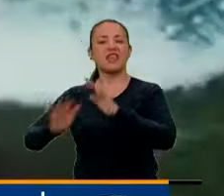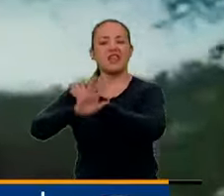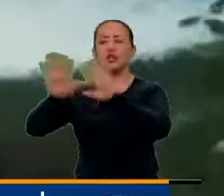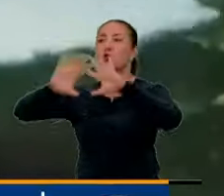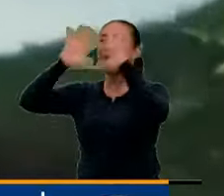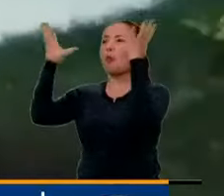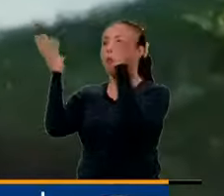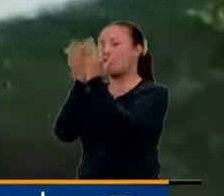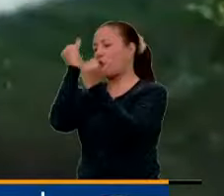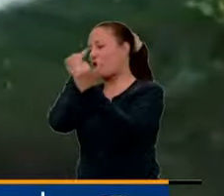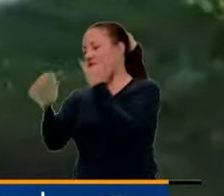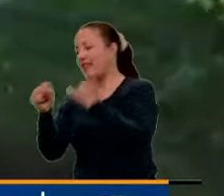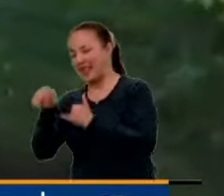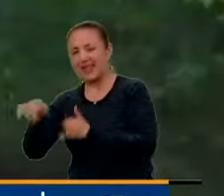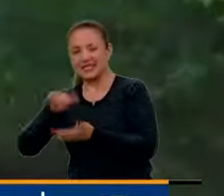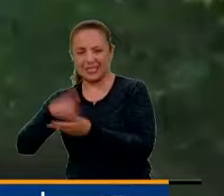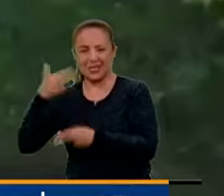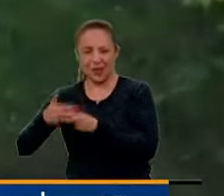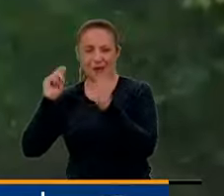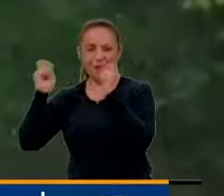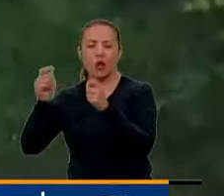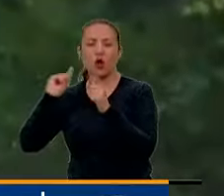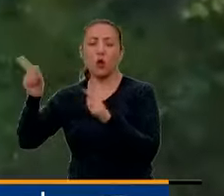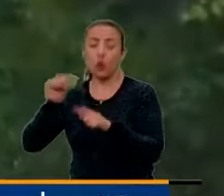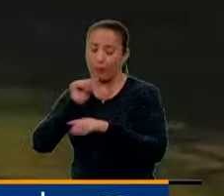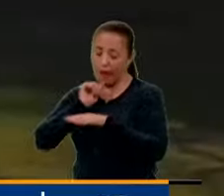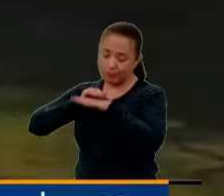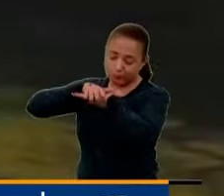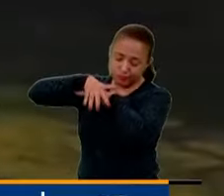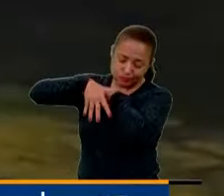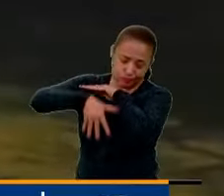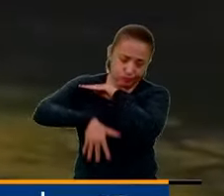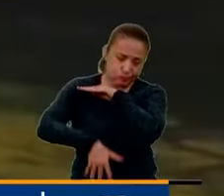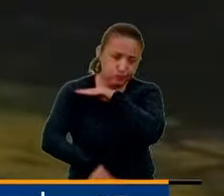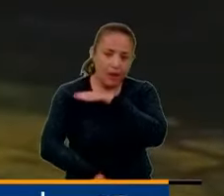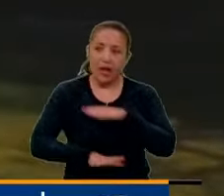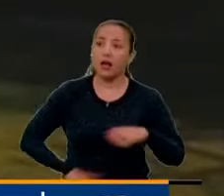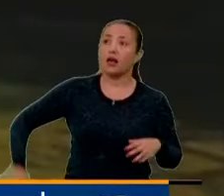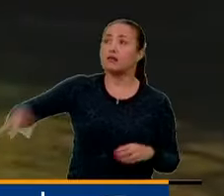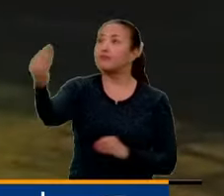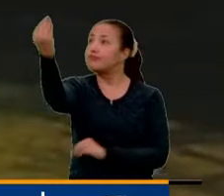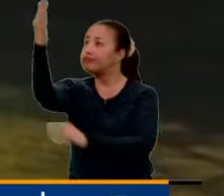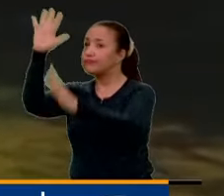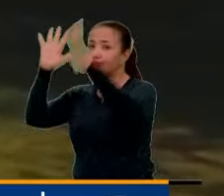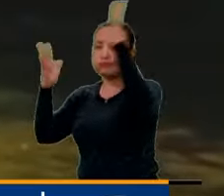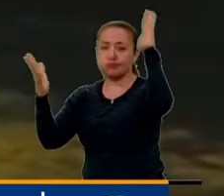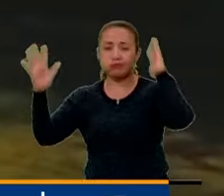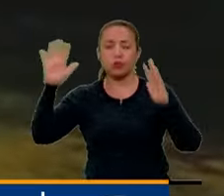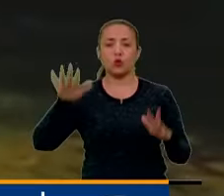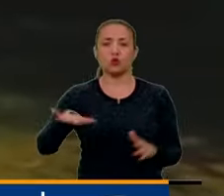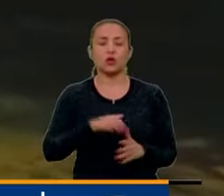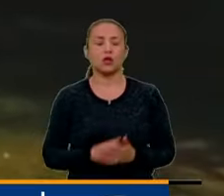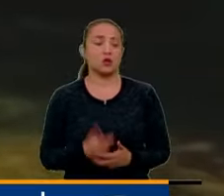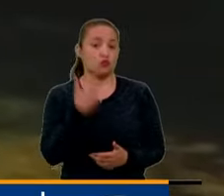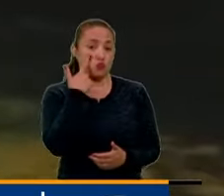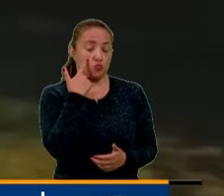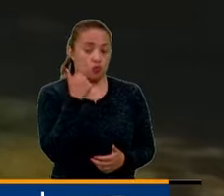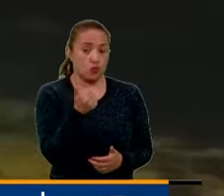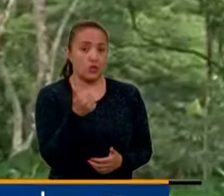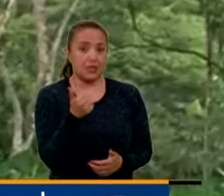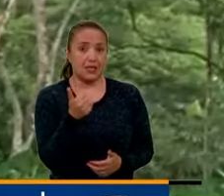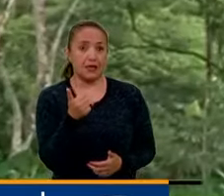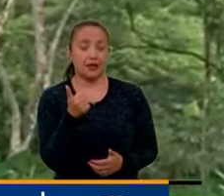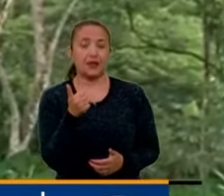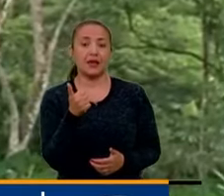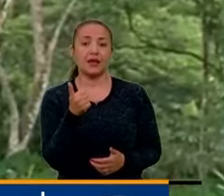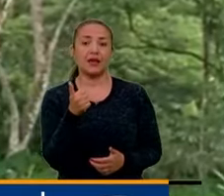que cautivan a los turistas por su majestuosa caída de agua en medio de la selva amazónica. Muy chévere,